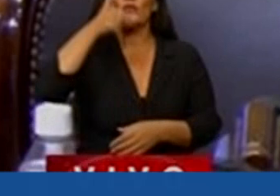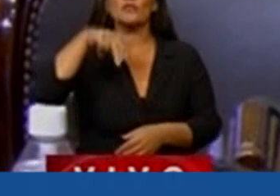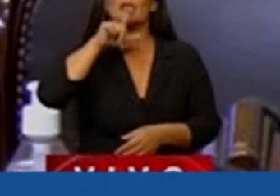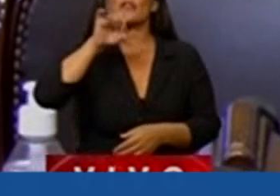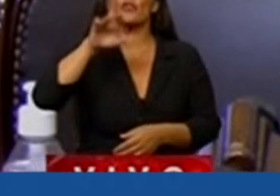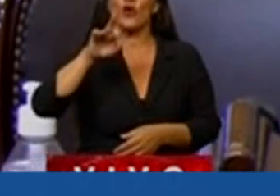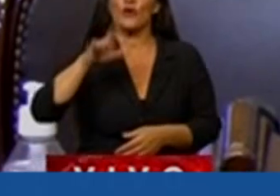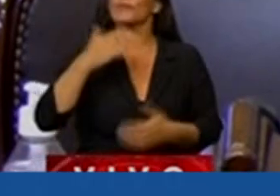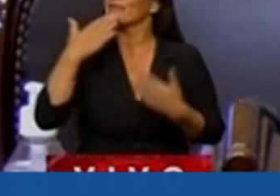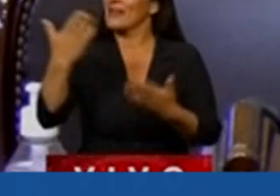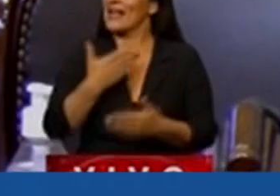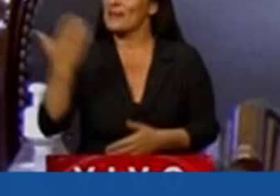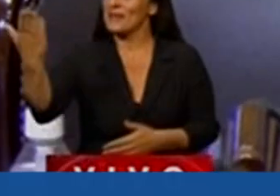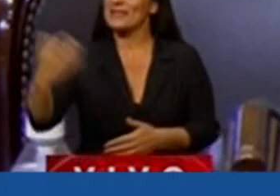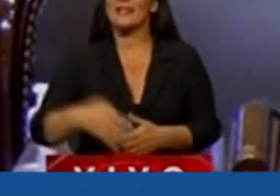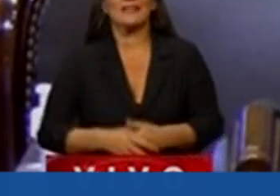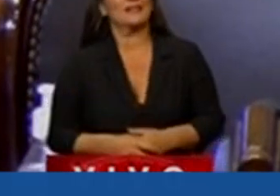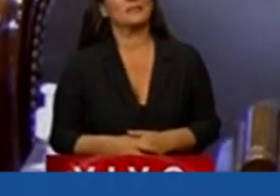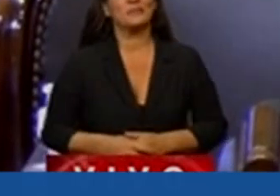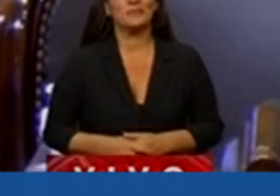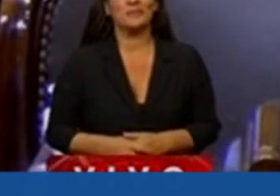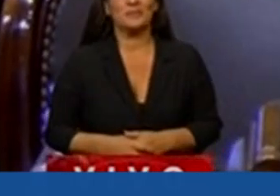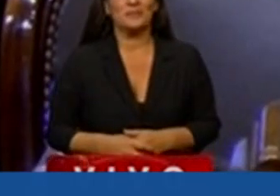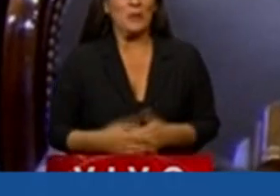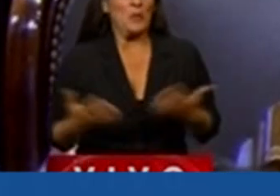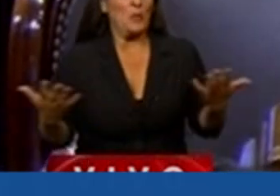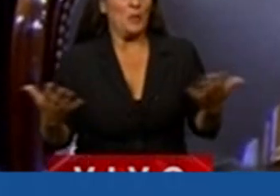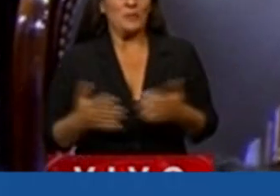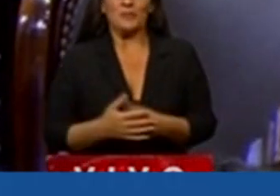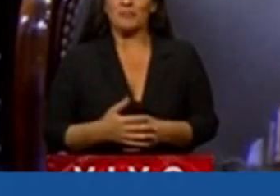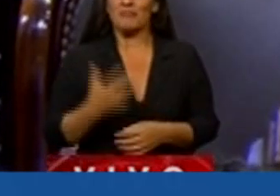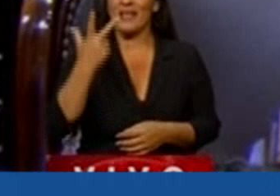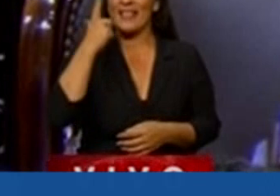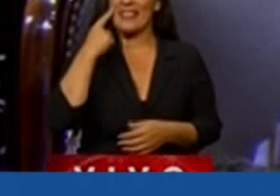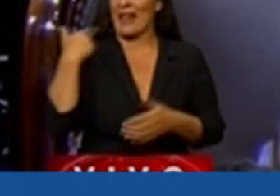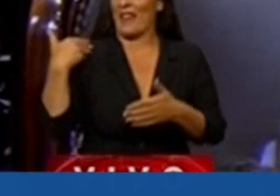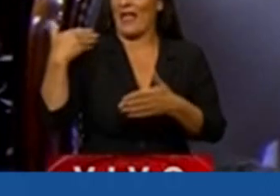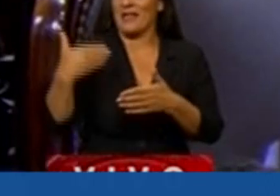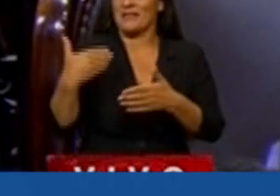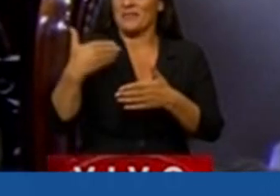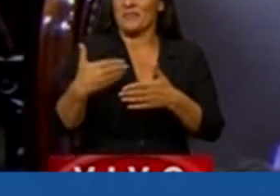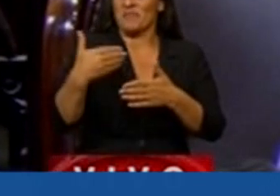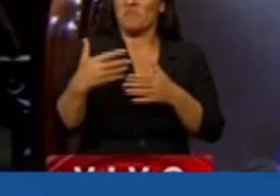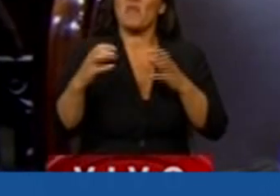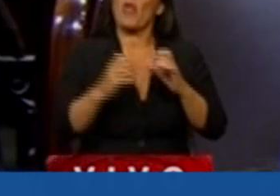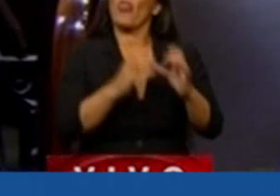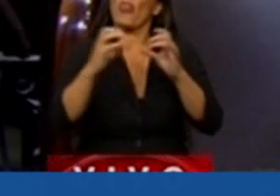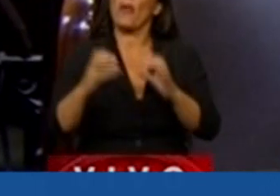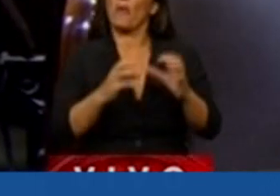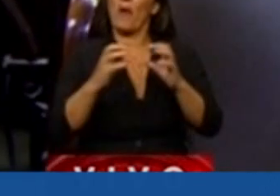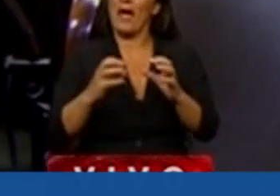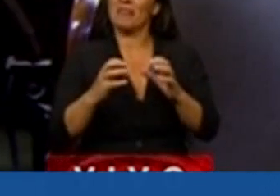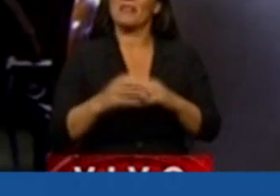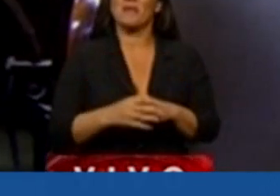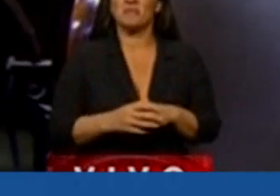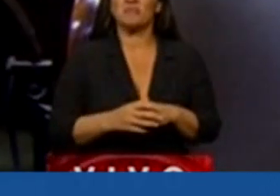Ahora estamos. Gracias, presidente. Hemos seguido estos 3 días el debate observando que buena